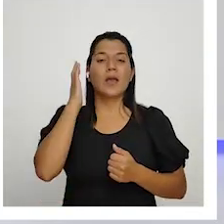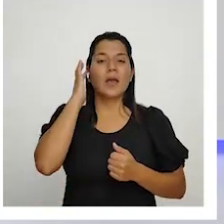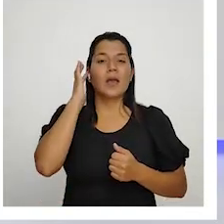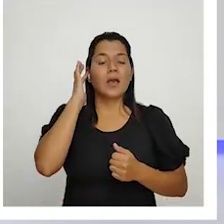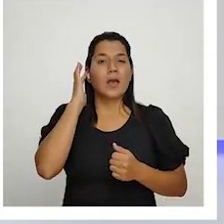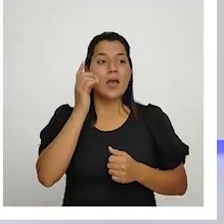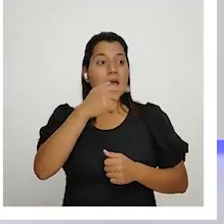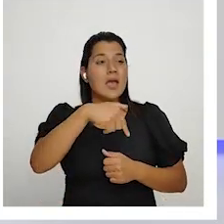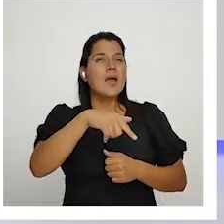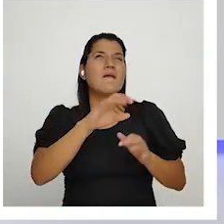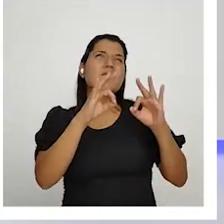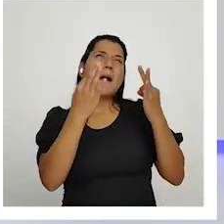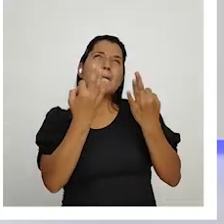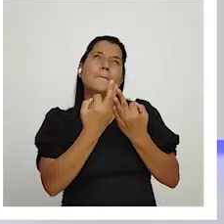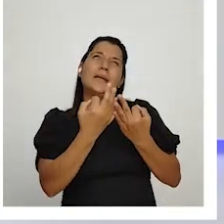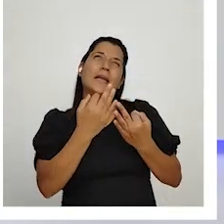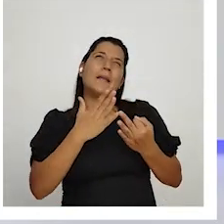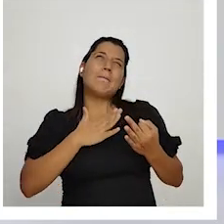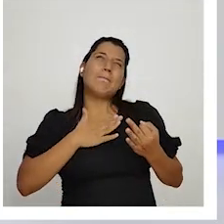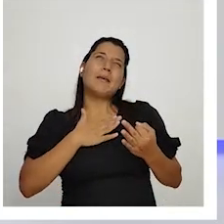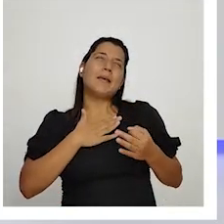Familias que me hayan marcado, bueno,